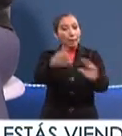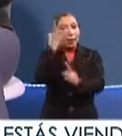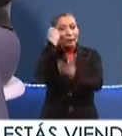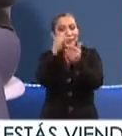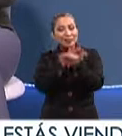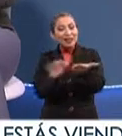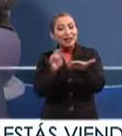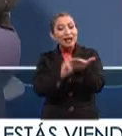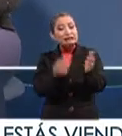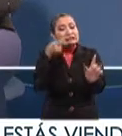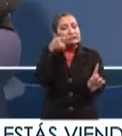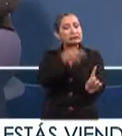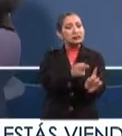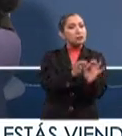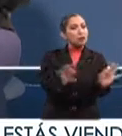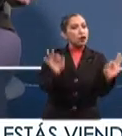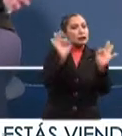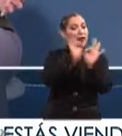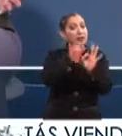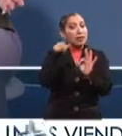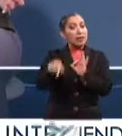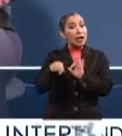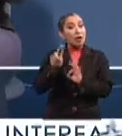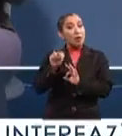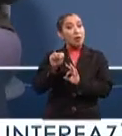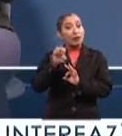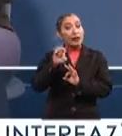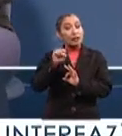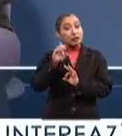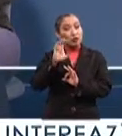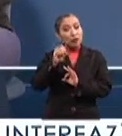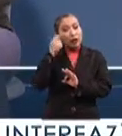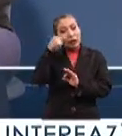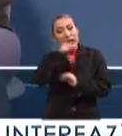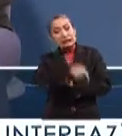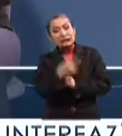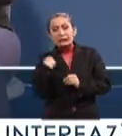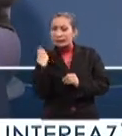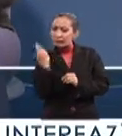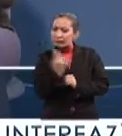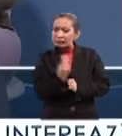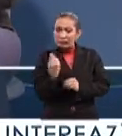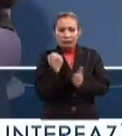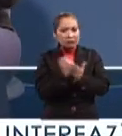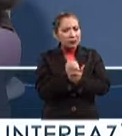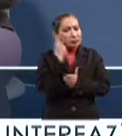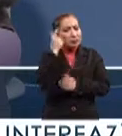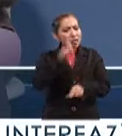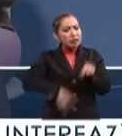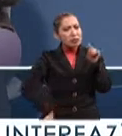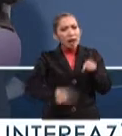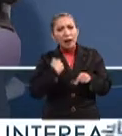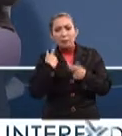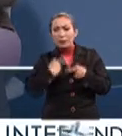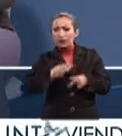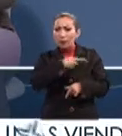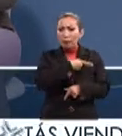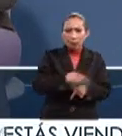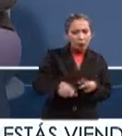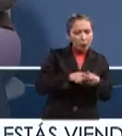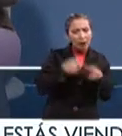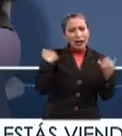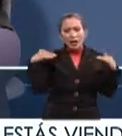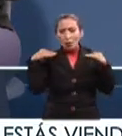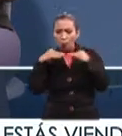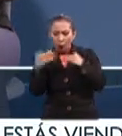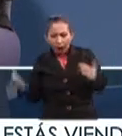es un tema central en las prioridades, por ejemplo, de la UNESCO, que la consideran como un factor esencial para erradicar la pobreza, promover la